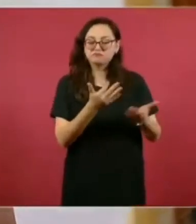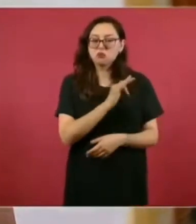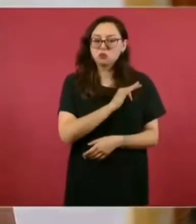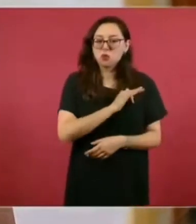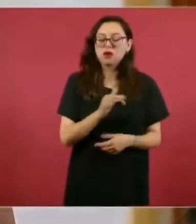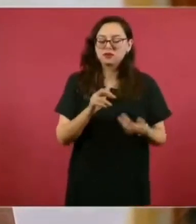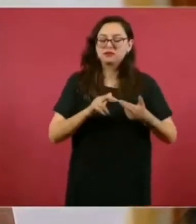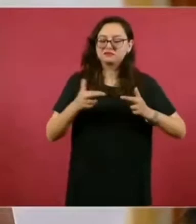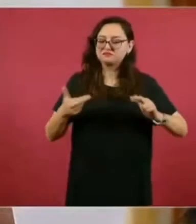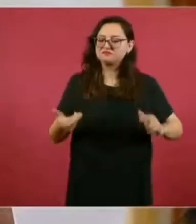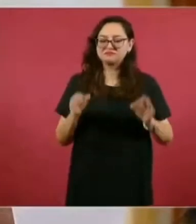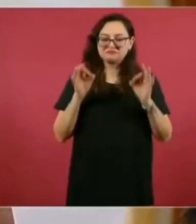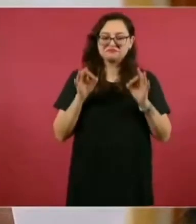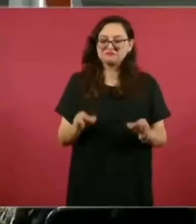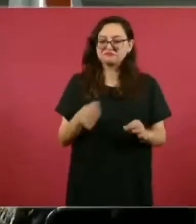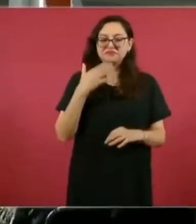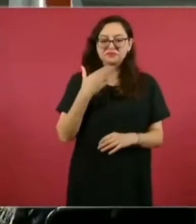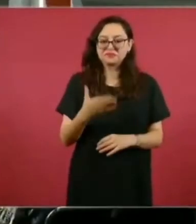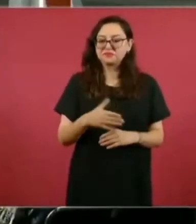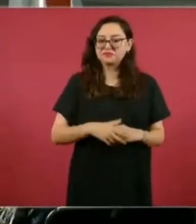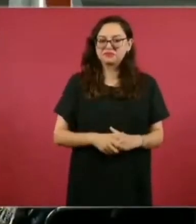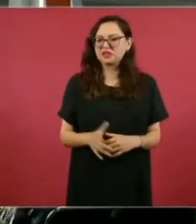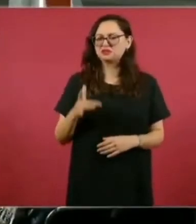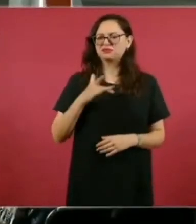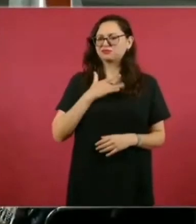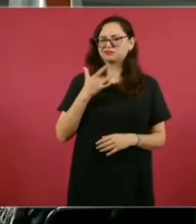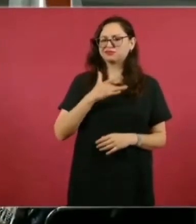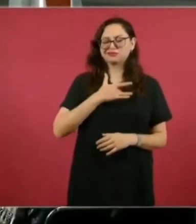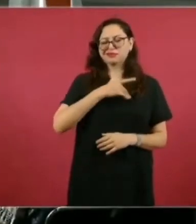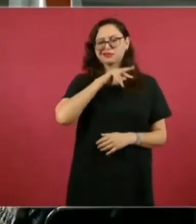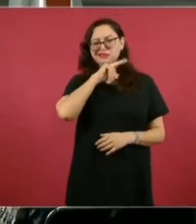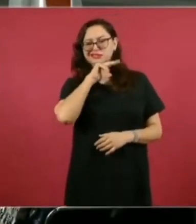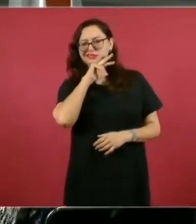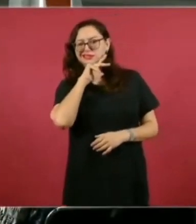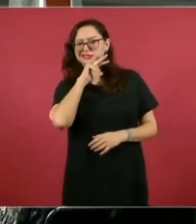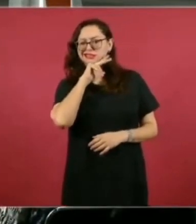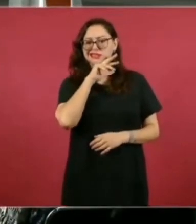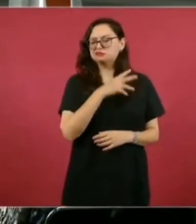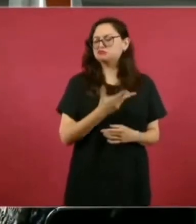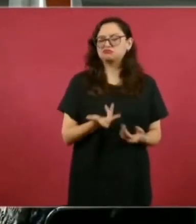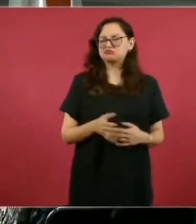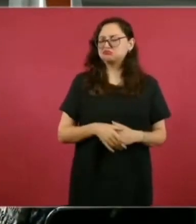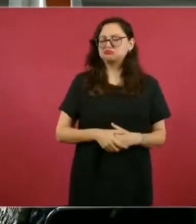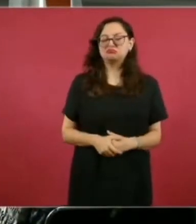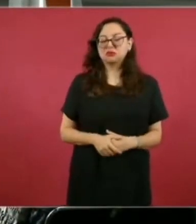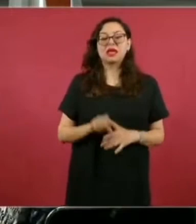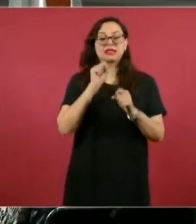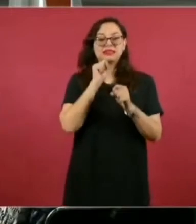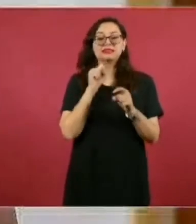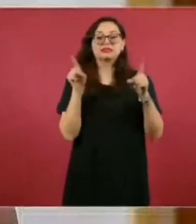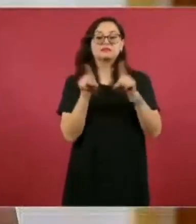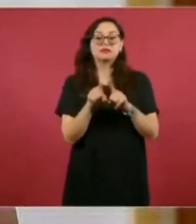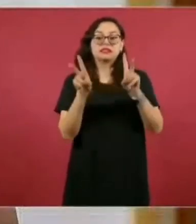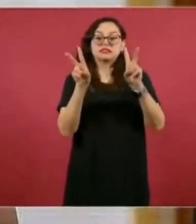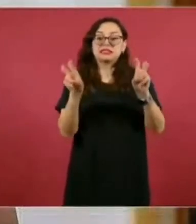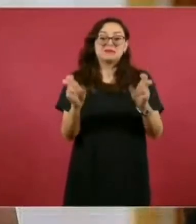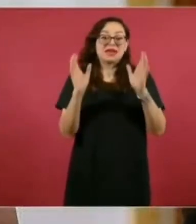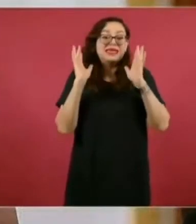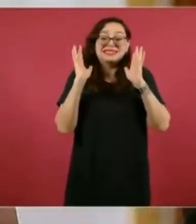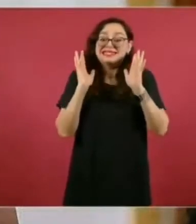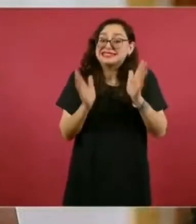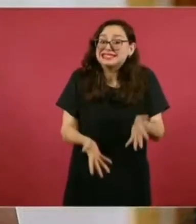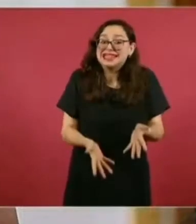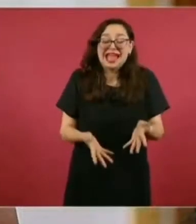relación. No tengo ninguna preocupación. Además, es un asunto también ya